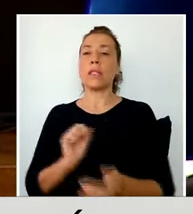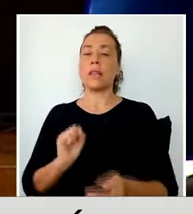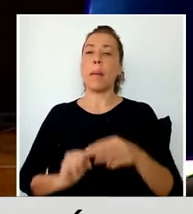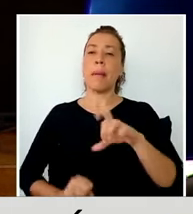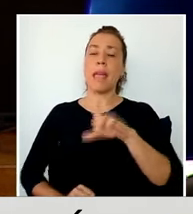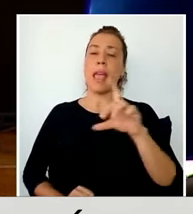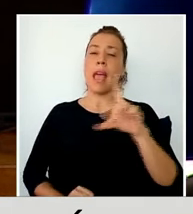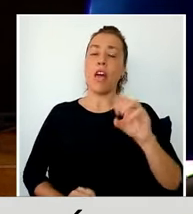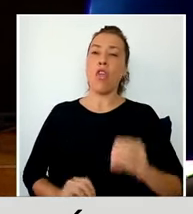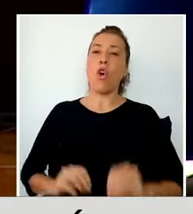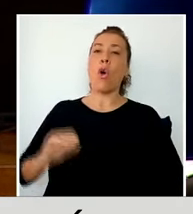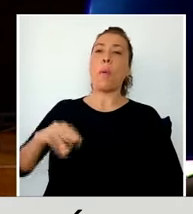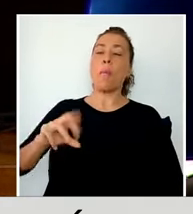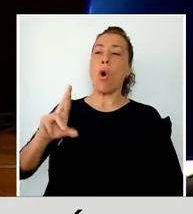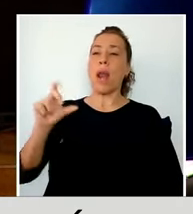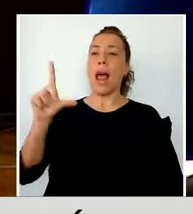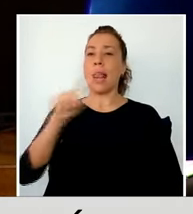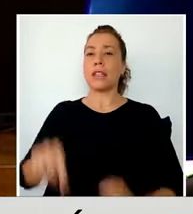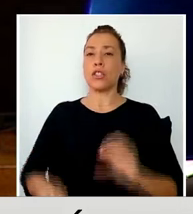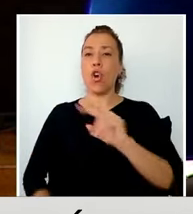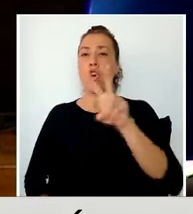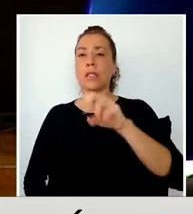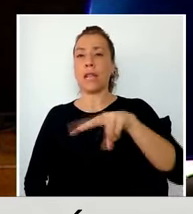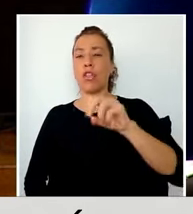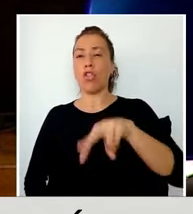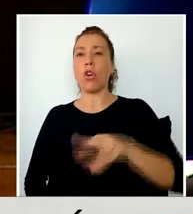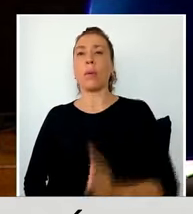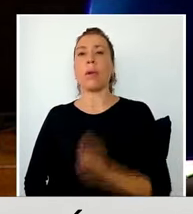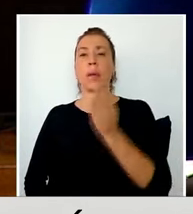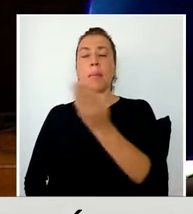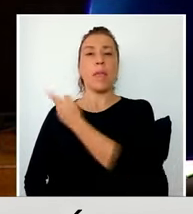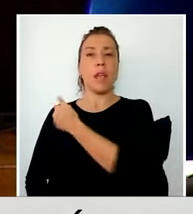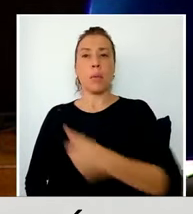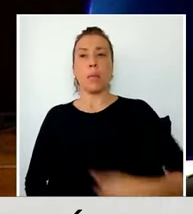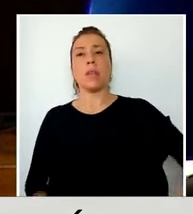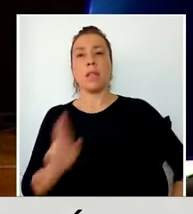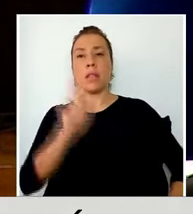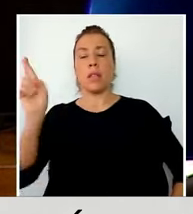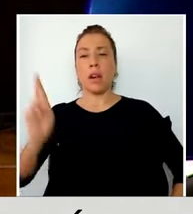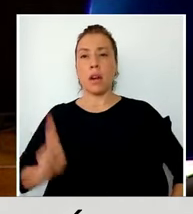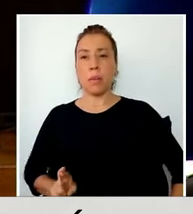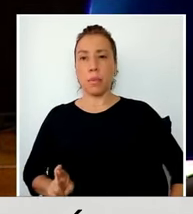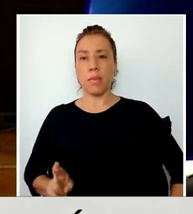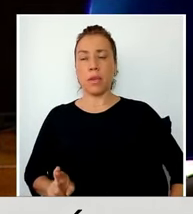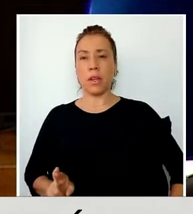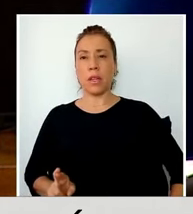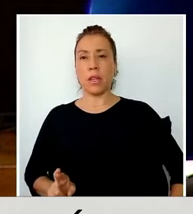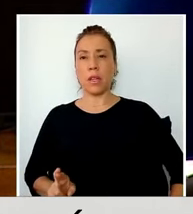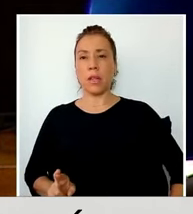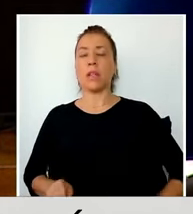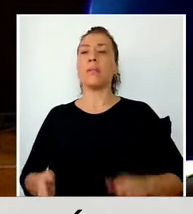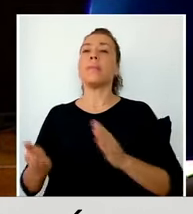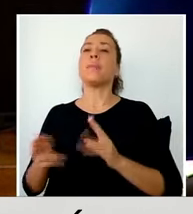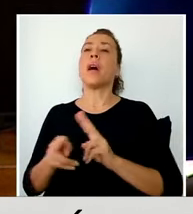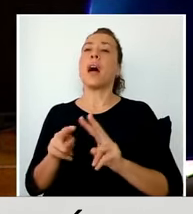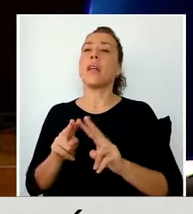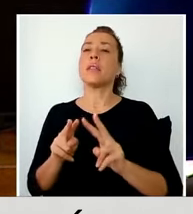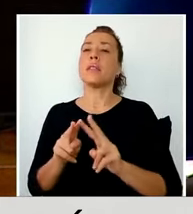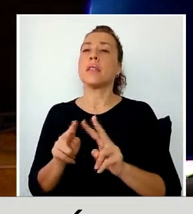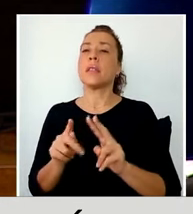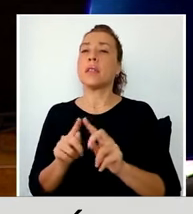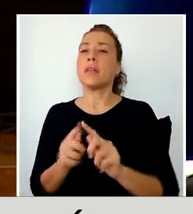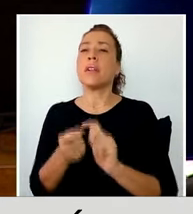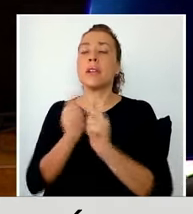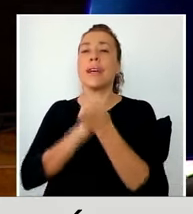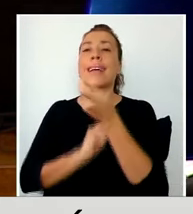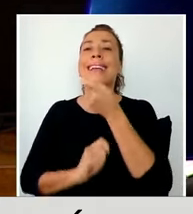jimenazandot en virtud del cual solicita a su excelencia al presidente de la república implementar una traducción al idioma inglés de